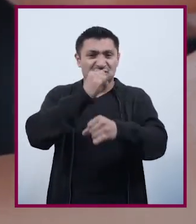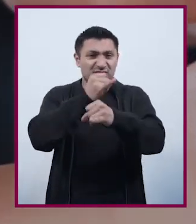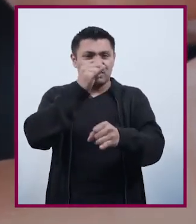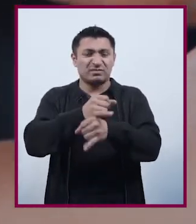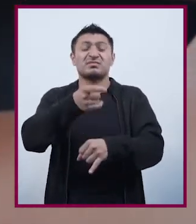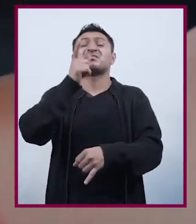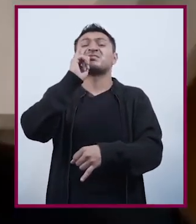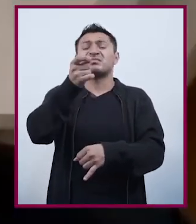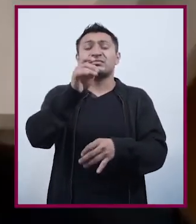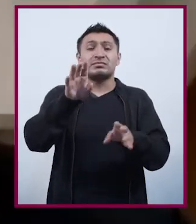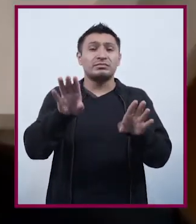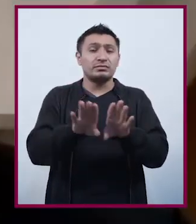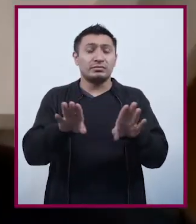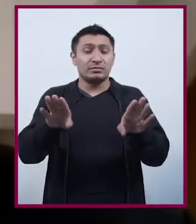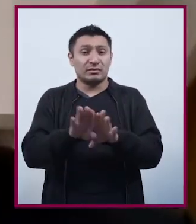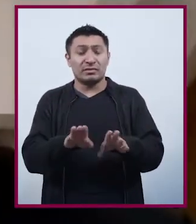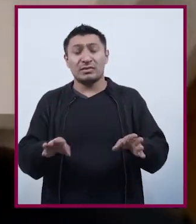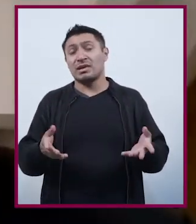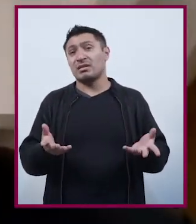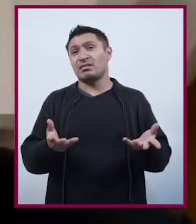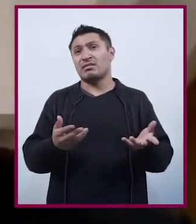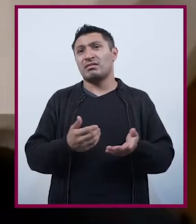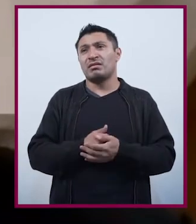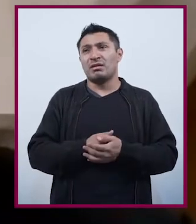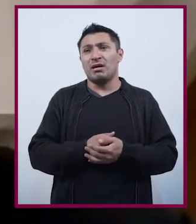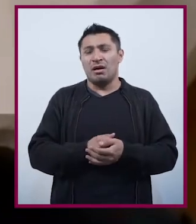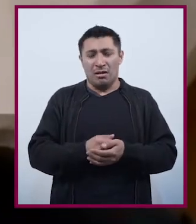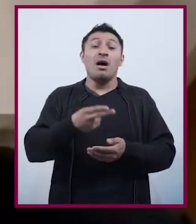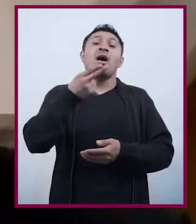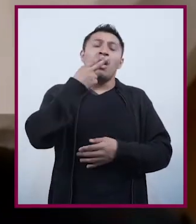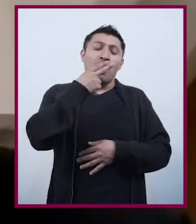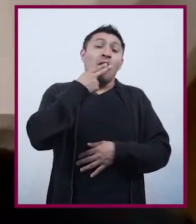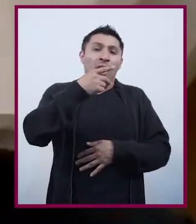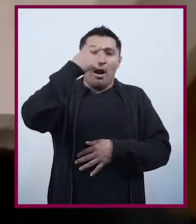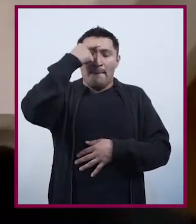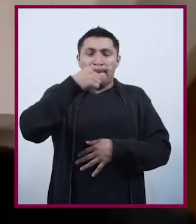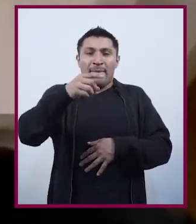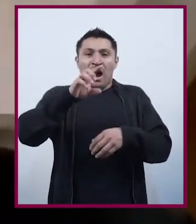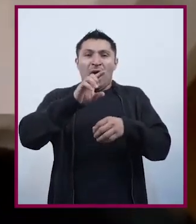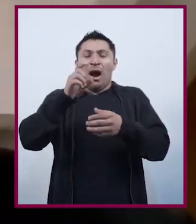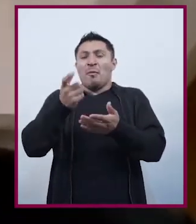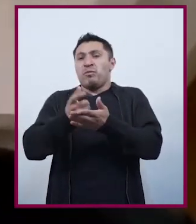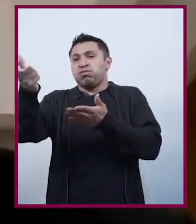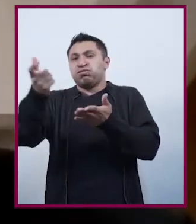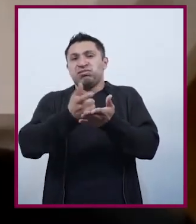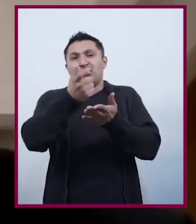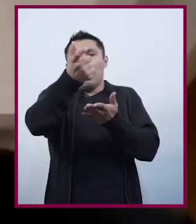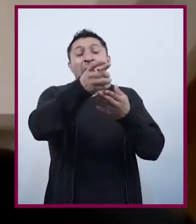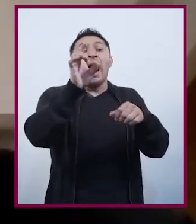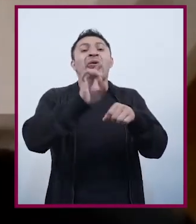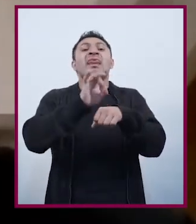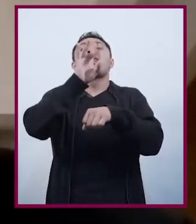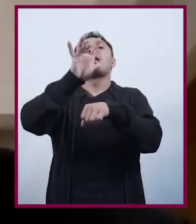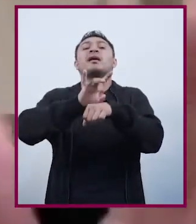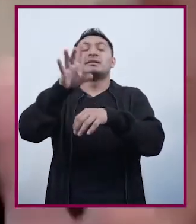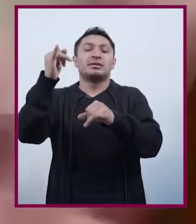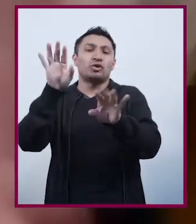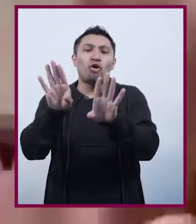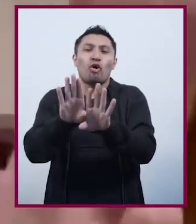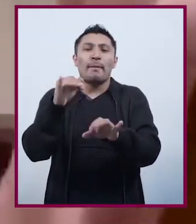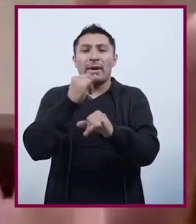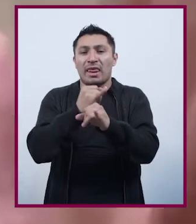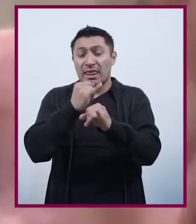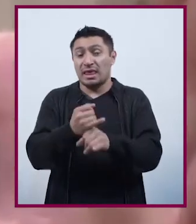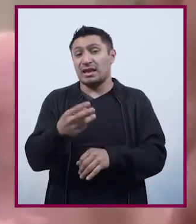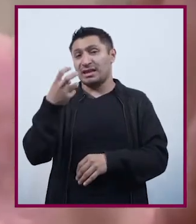electrónico, lo que decimos es de una que se usa para hacer transacciones electrónicas, y